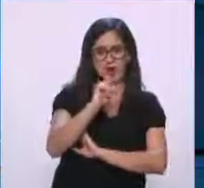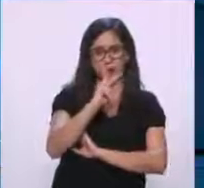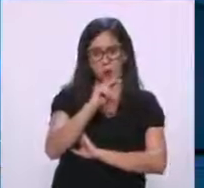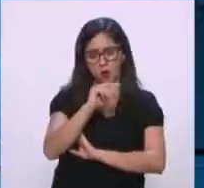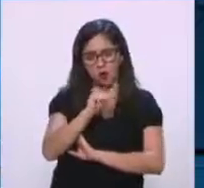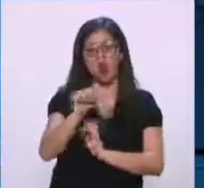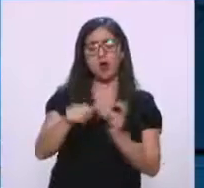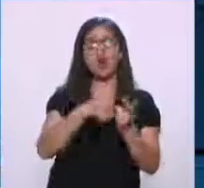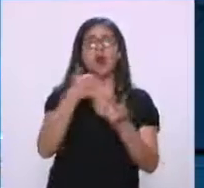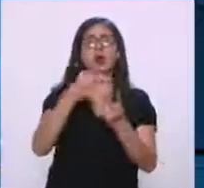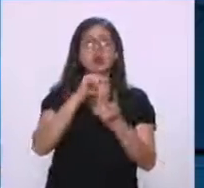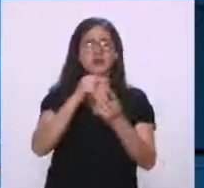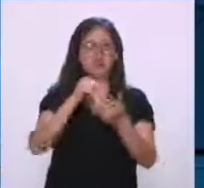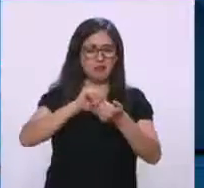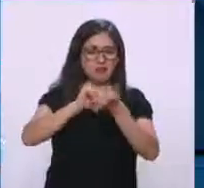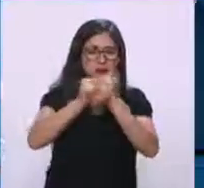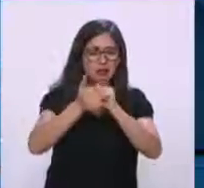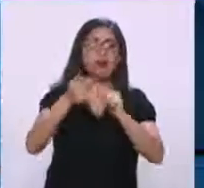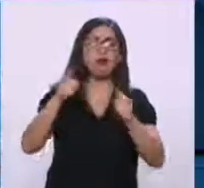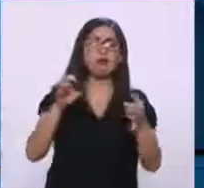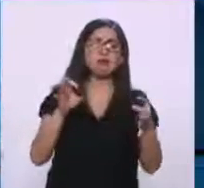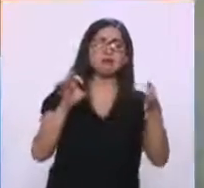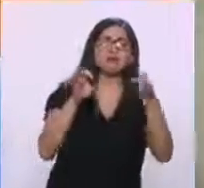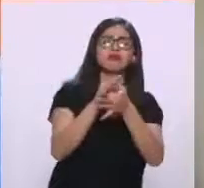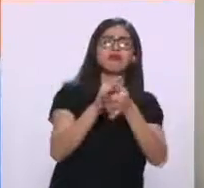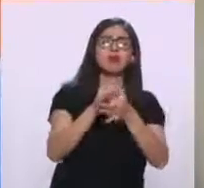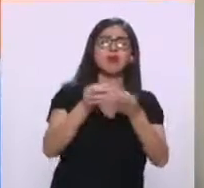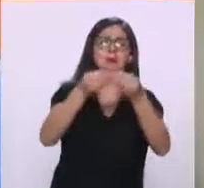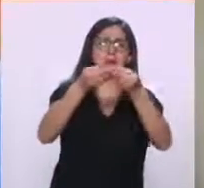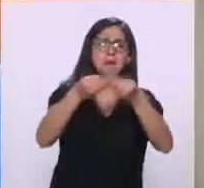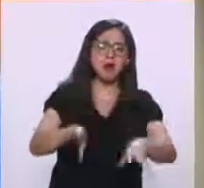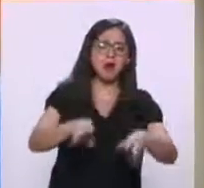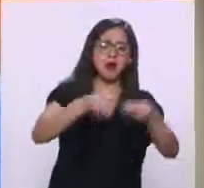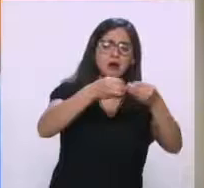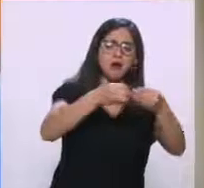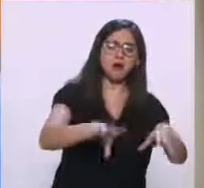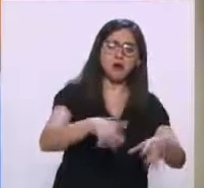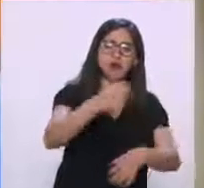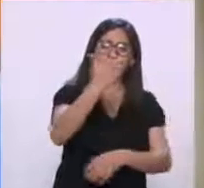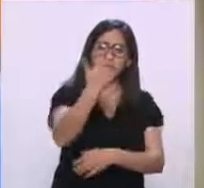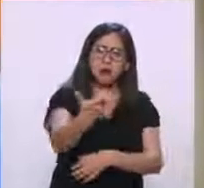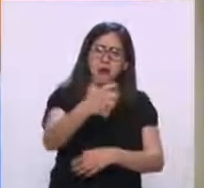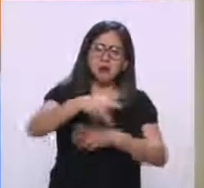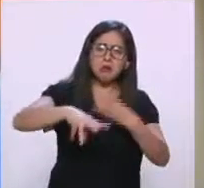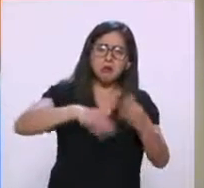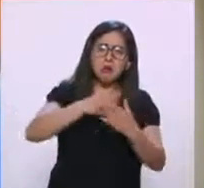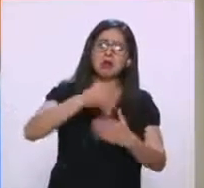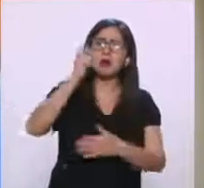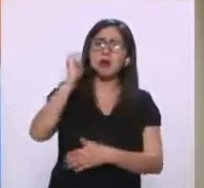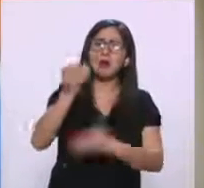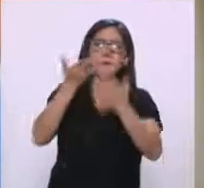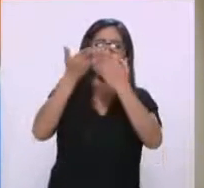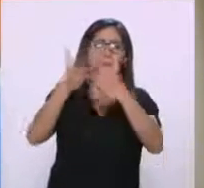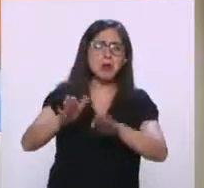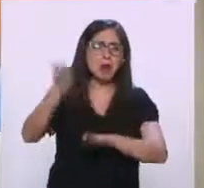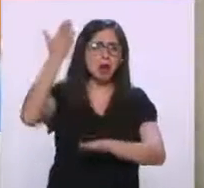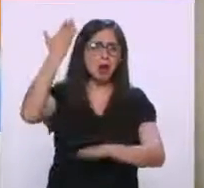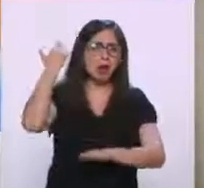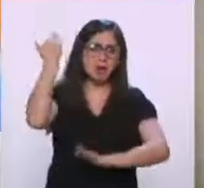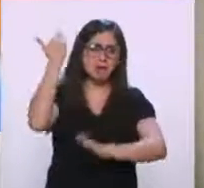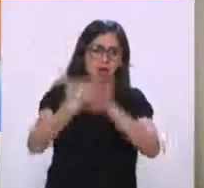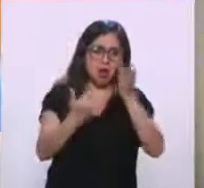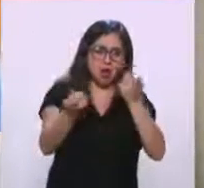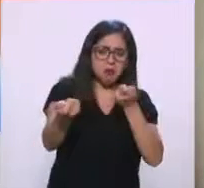donde básicamente se socializaron las pérdidas en ese momento, bueno, de la mala regulación bancaria que existía, que no